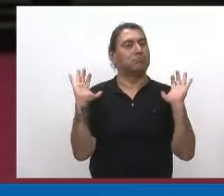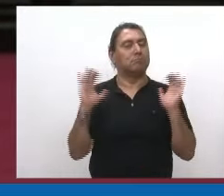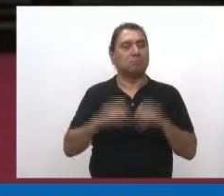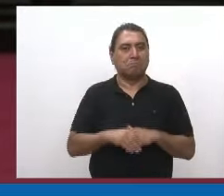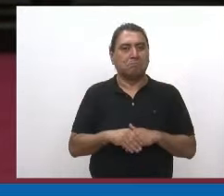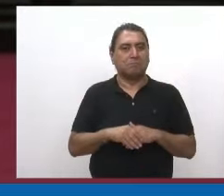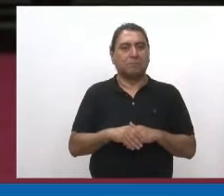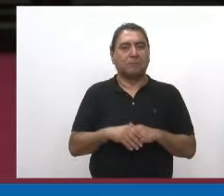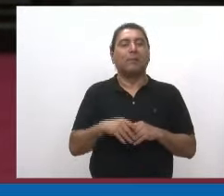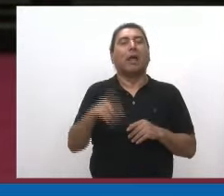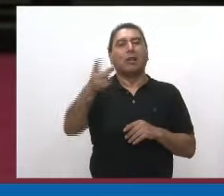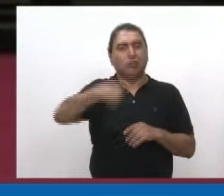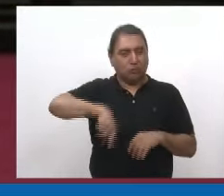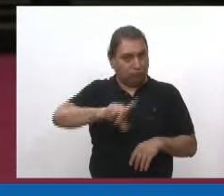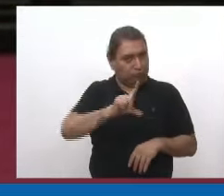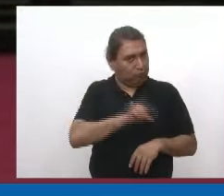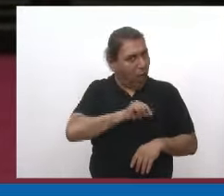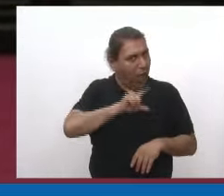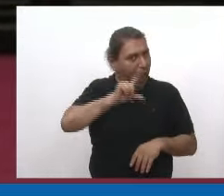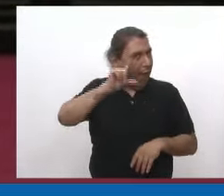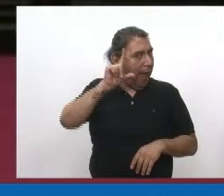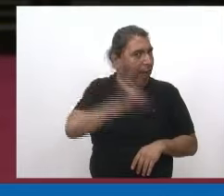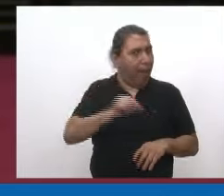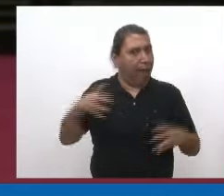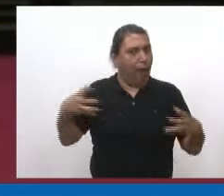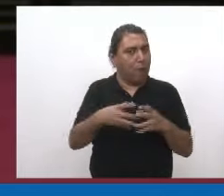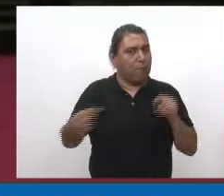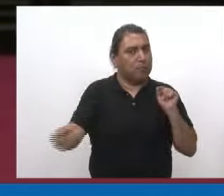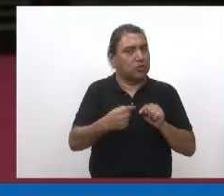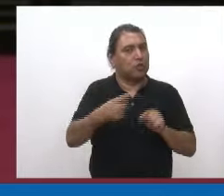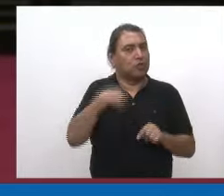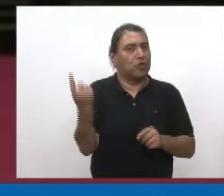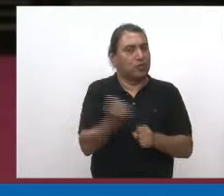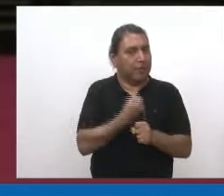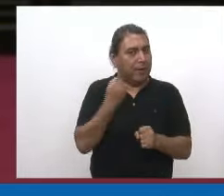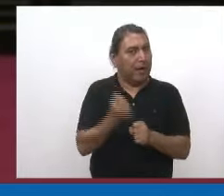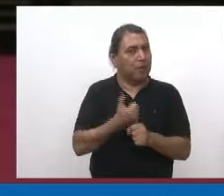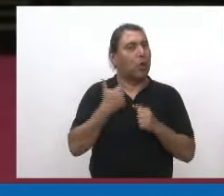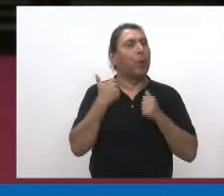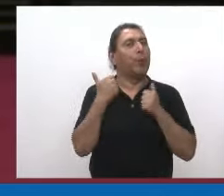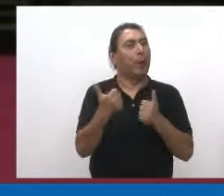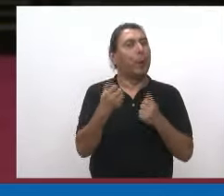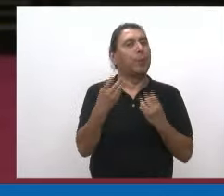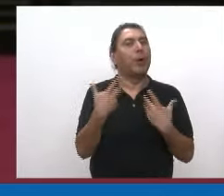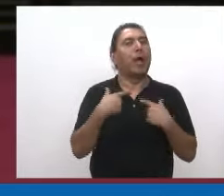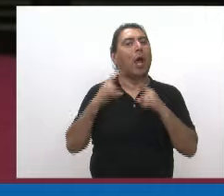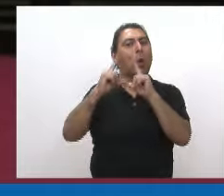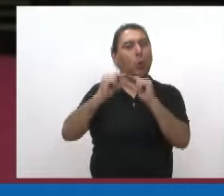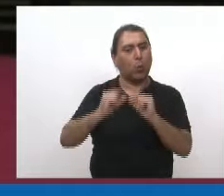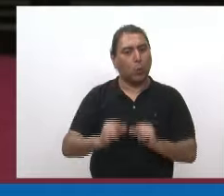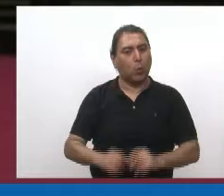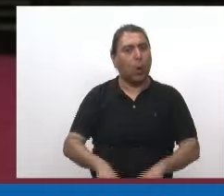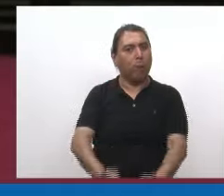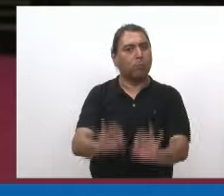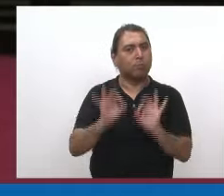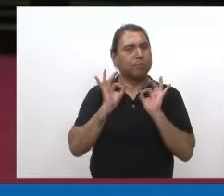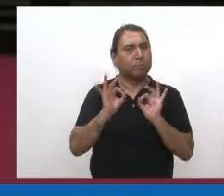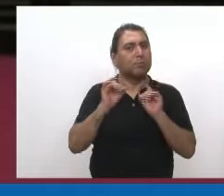Lo que más le duele a muchos opositores es que estamos haciendo las cosas bien, porque los números nos dan y nos cierran.